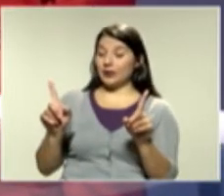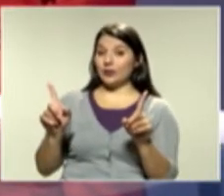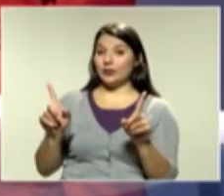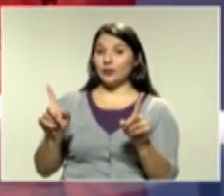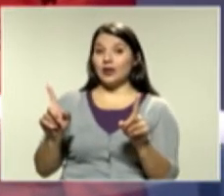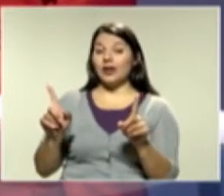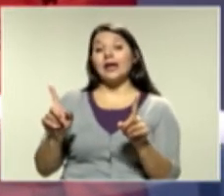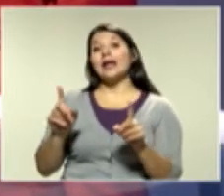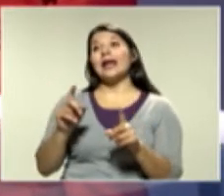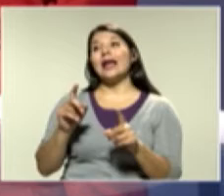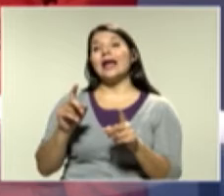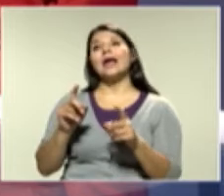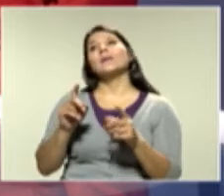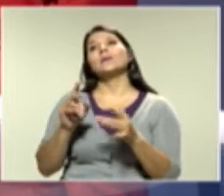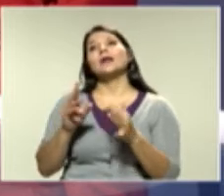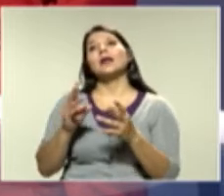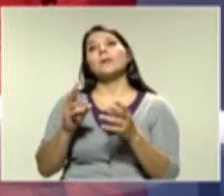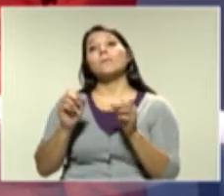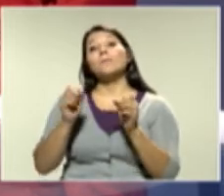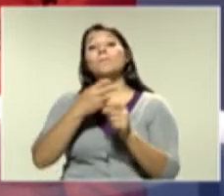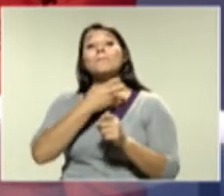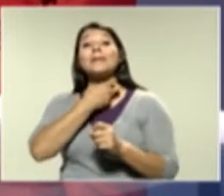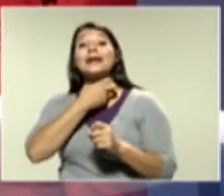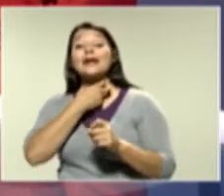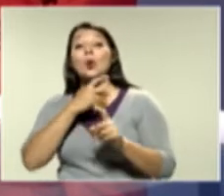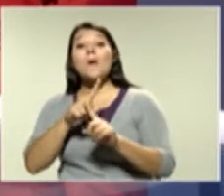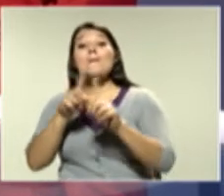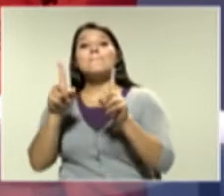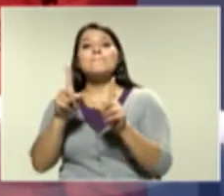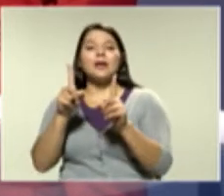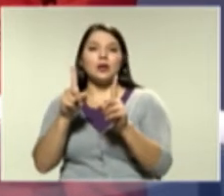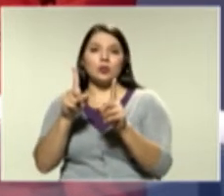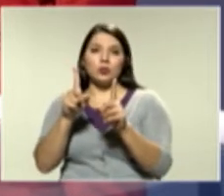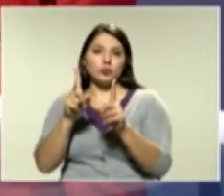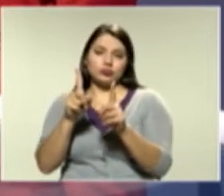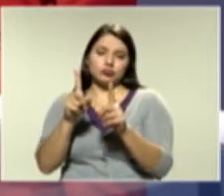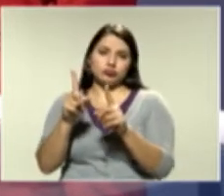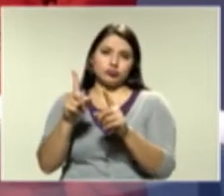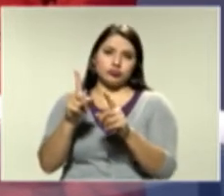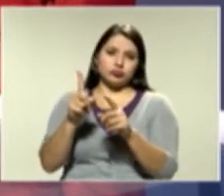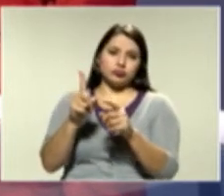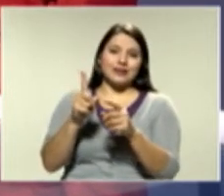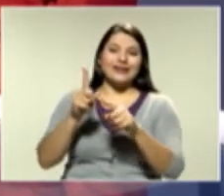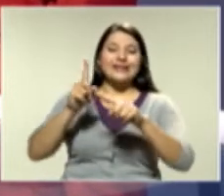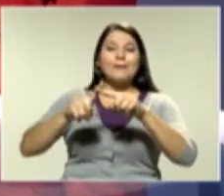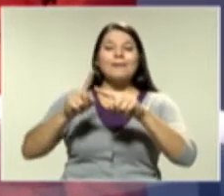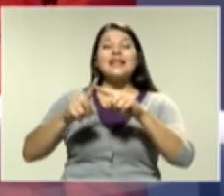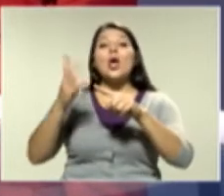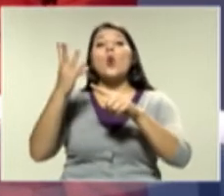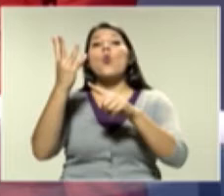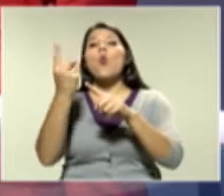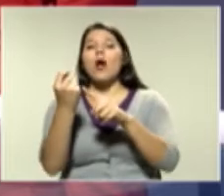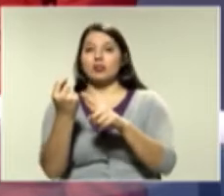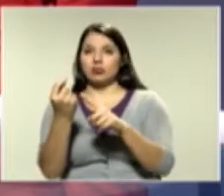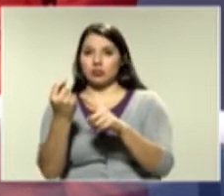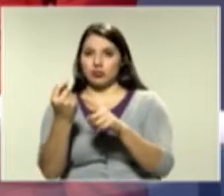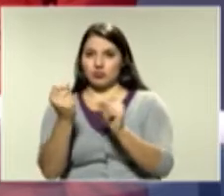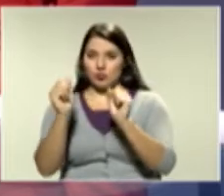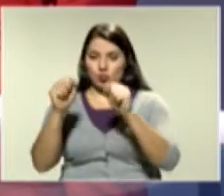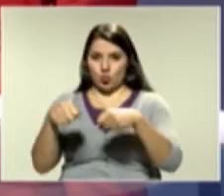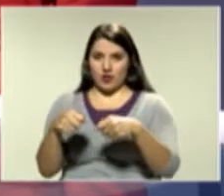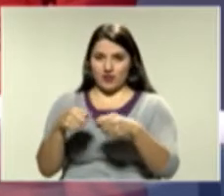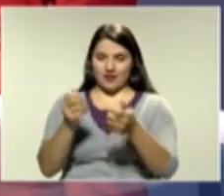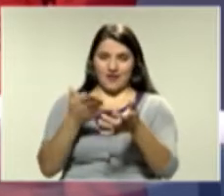la toxicidad que tienen los plaguicidas es común, ¿verdad? Unos más y otros menos, pero